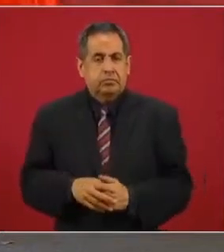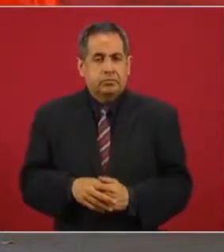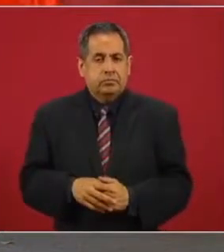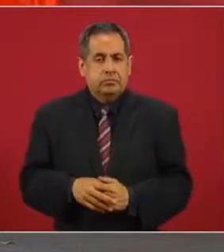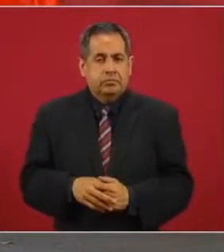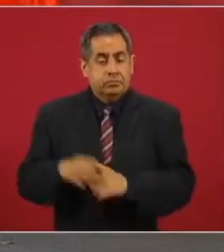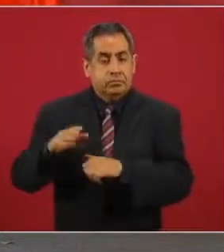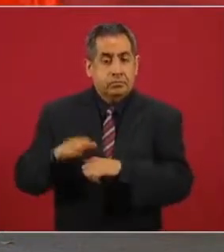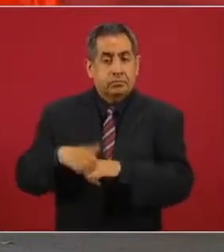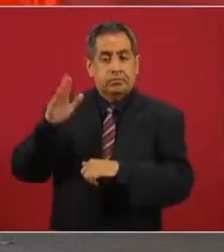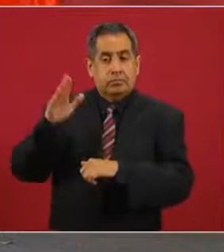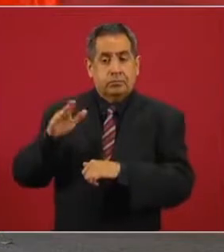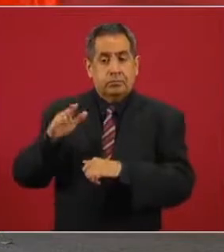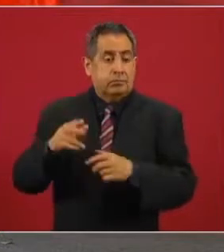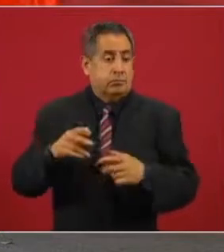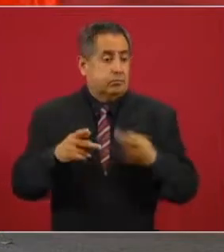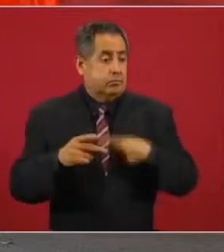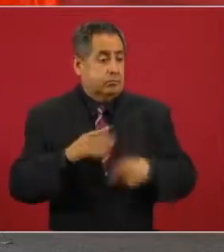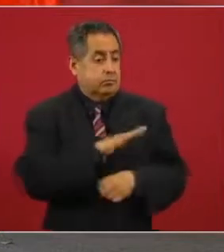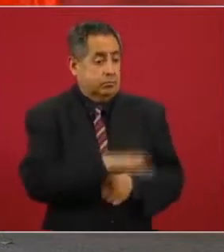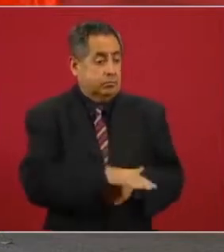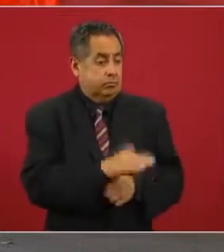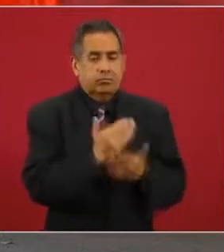Son más que los muertos.